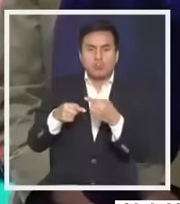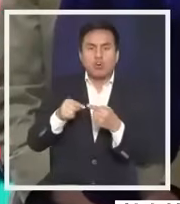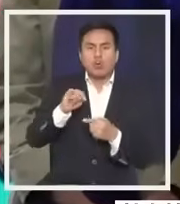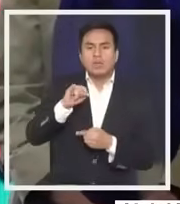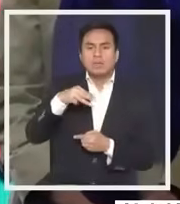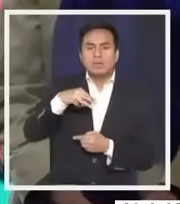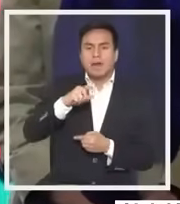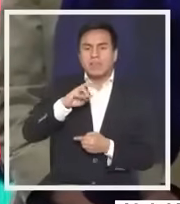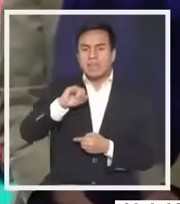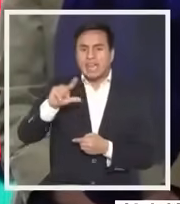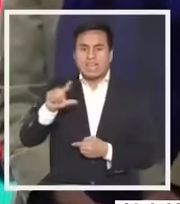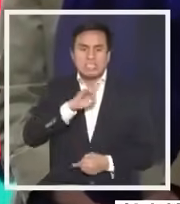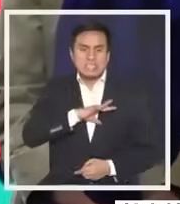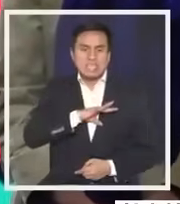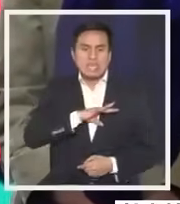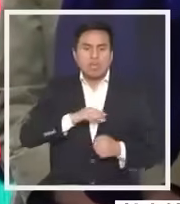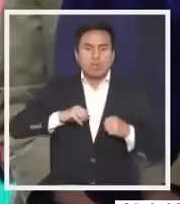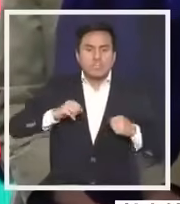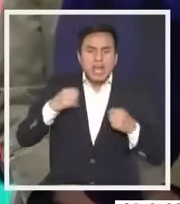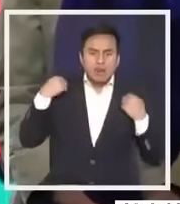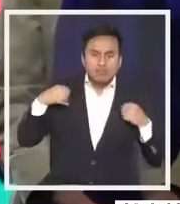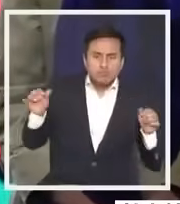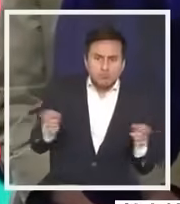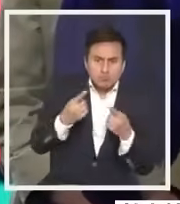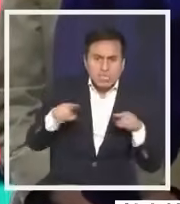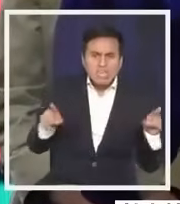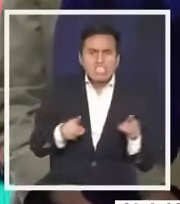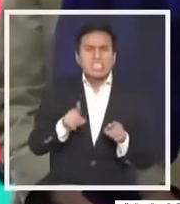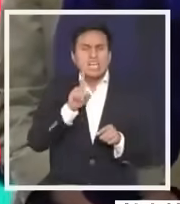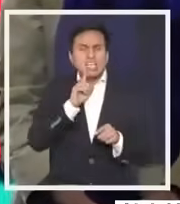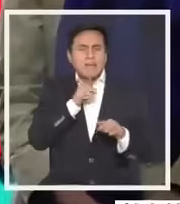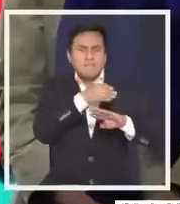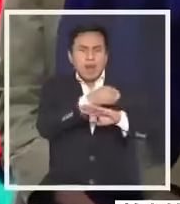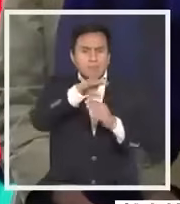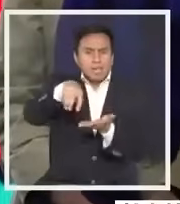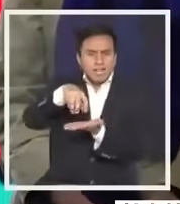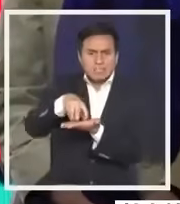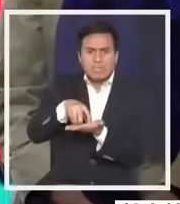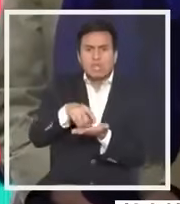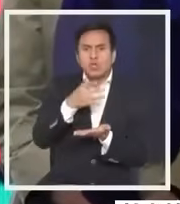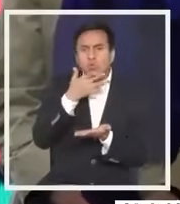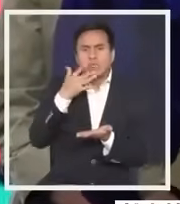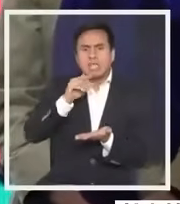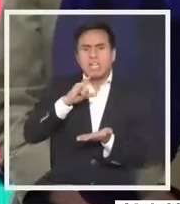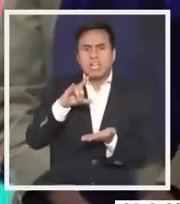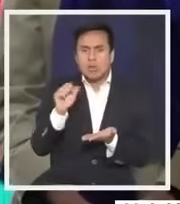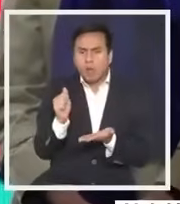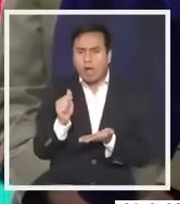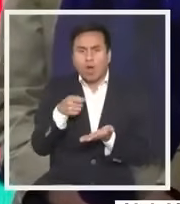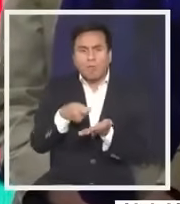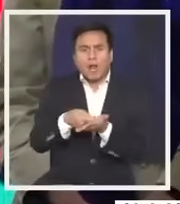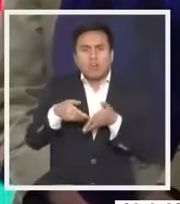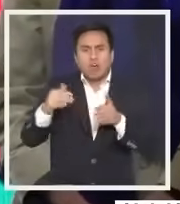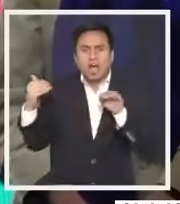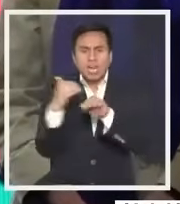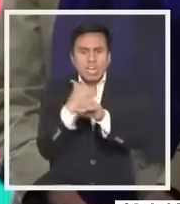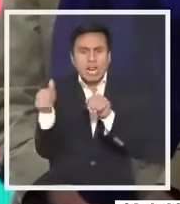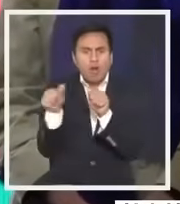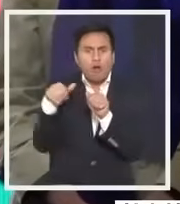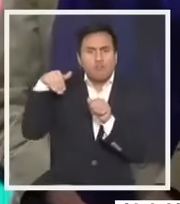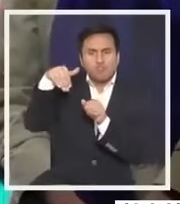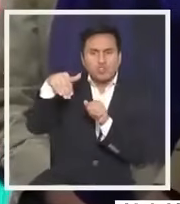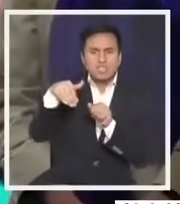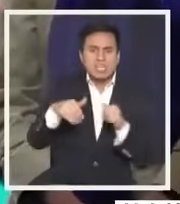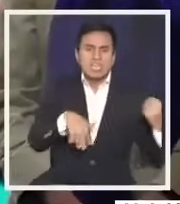Chile. Organilleros y chinchineros que recorren barrios y plazas, los dulces de la ligua comprados junto a la carretera o en buses,